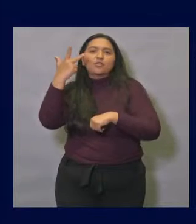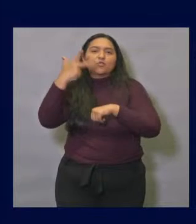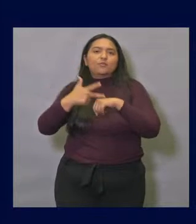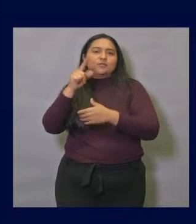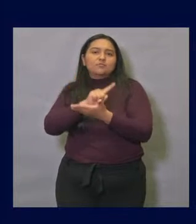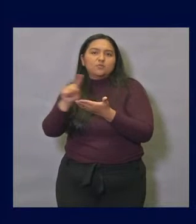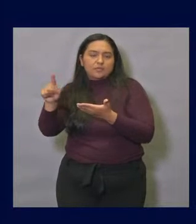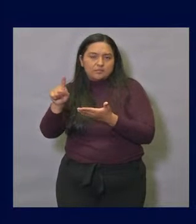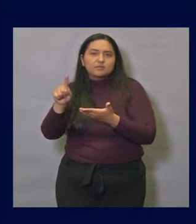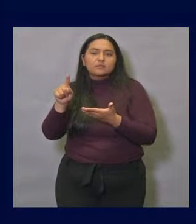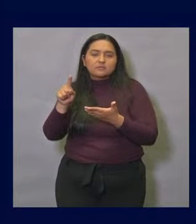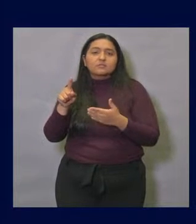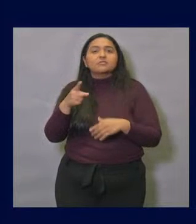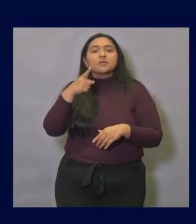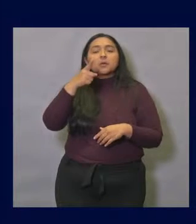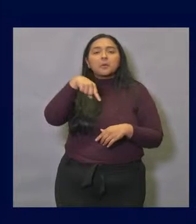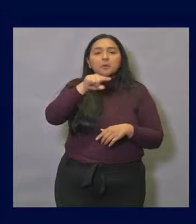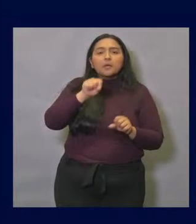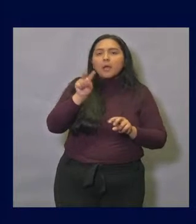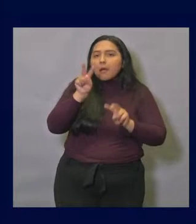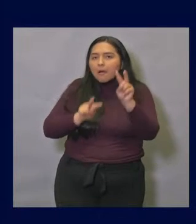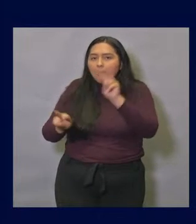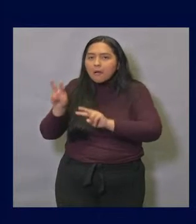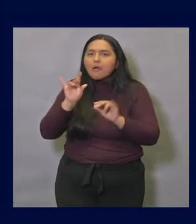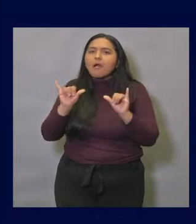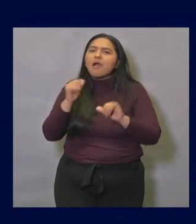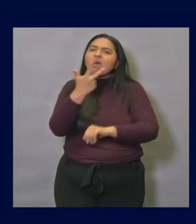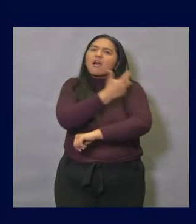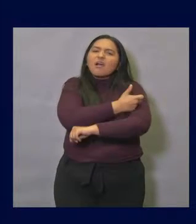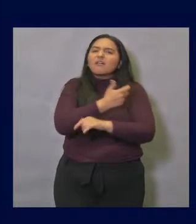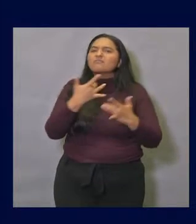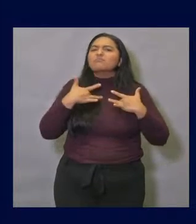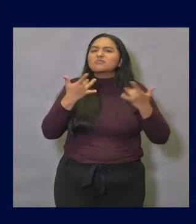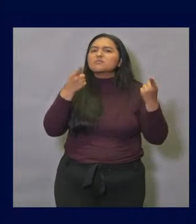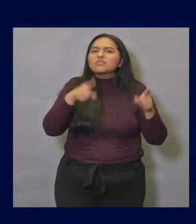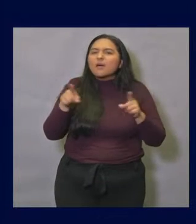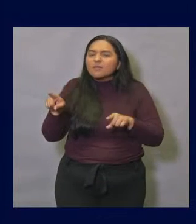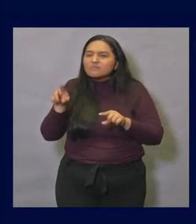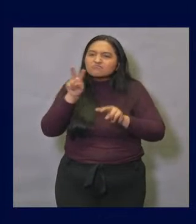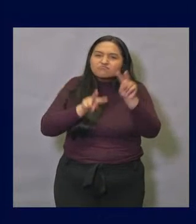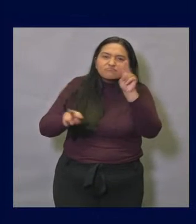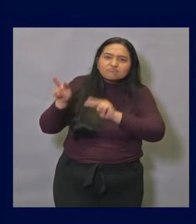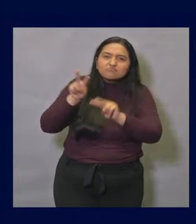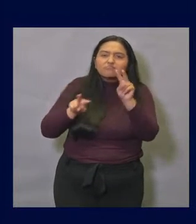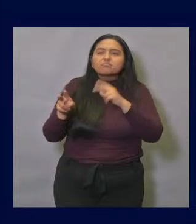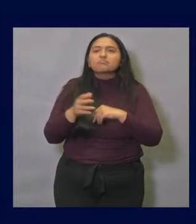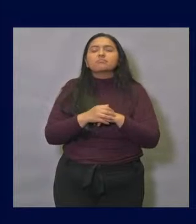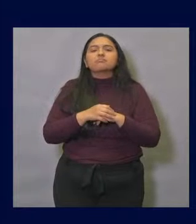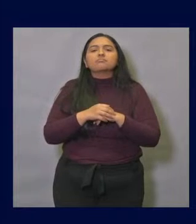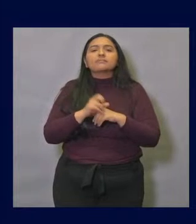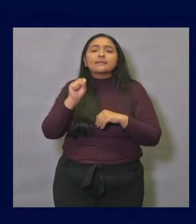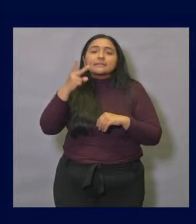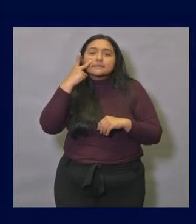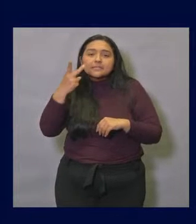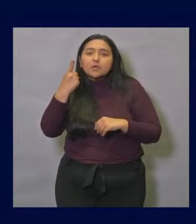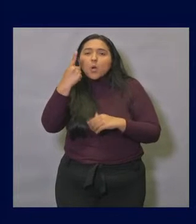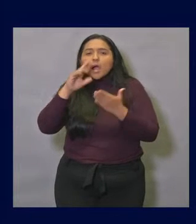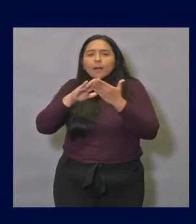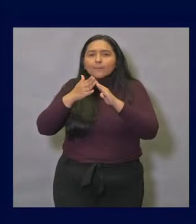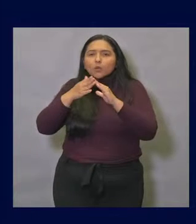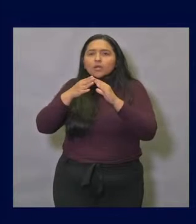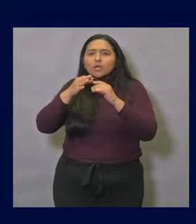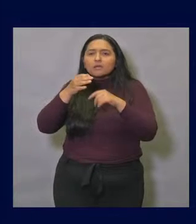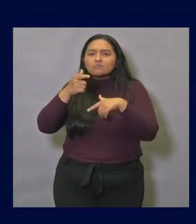permite a las personas explorar nuestro esfuerzo de vacunación de muchas maneras diferentes. Puede ver una comunidad o todo el